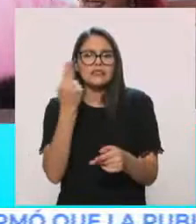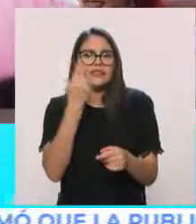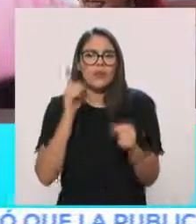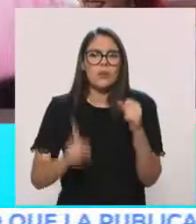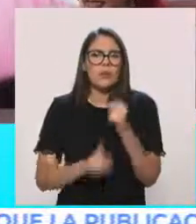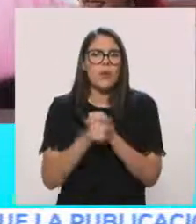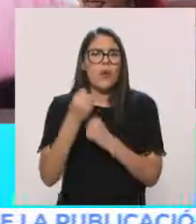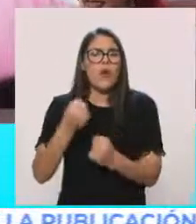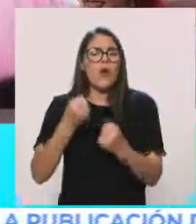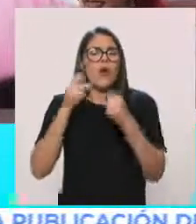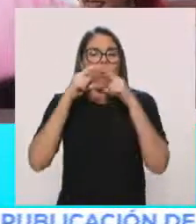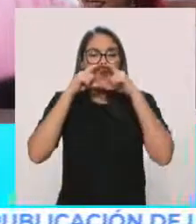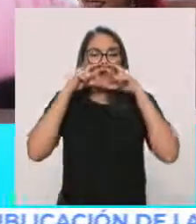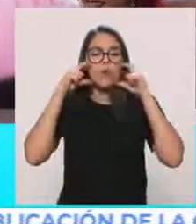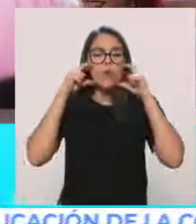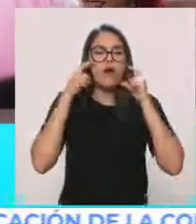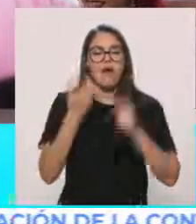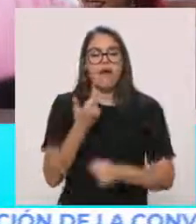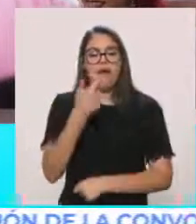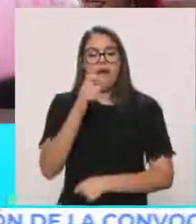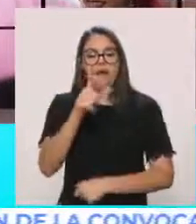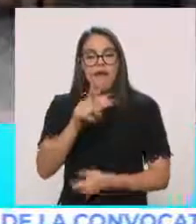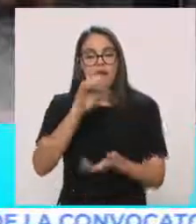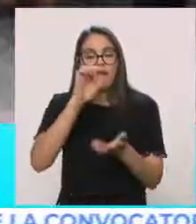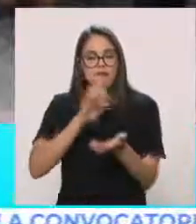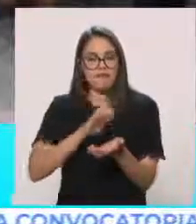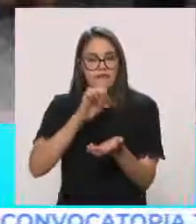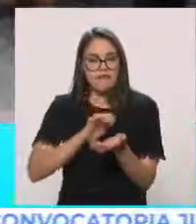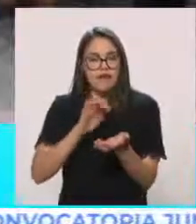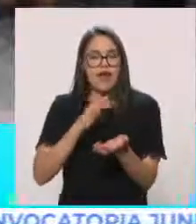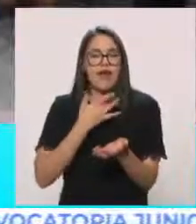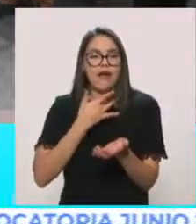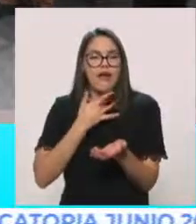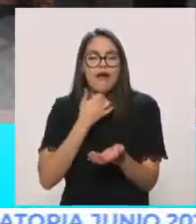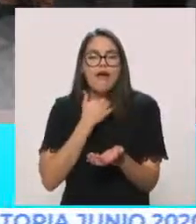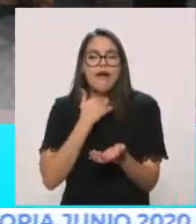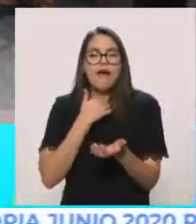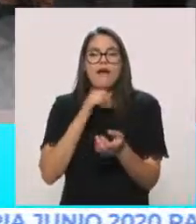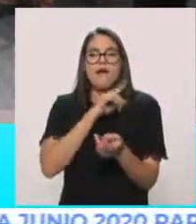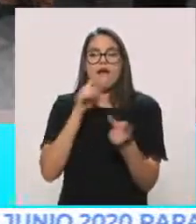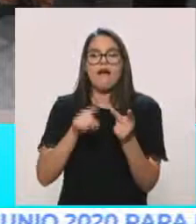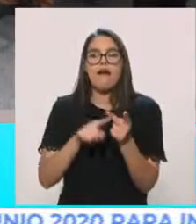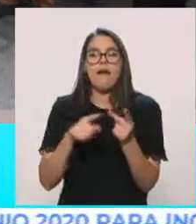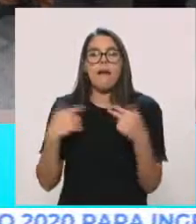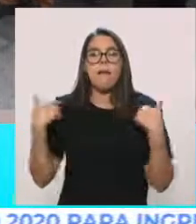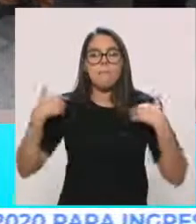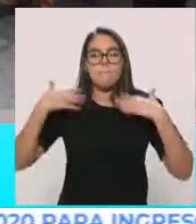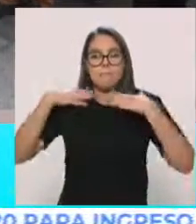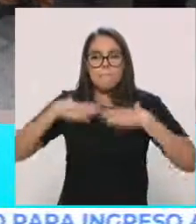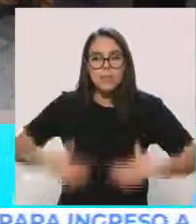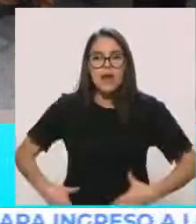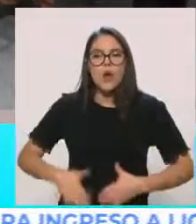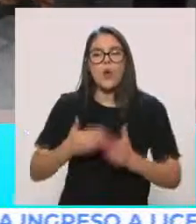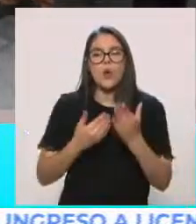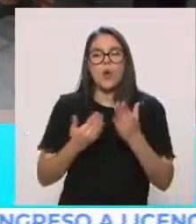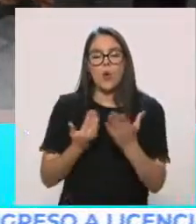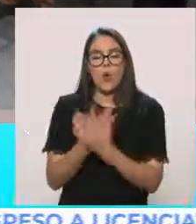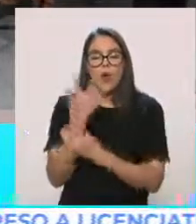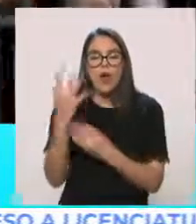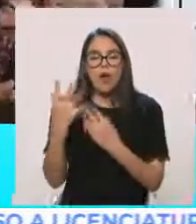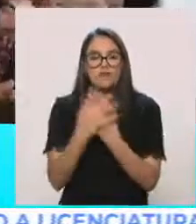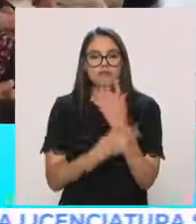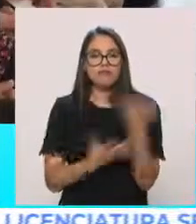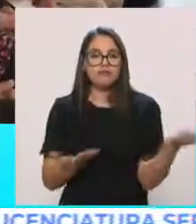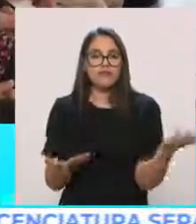gel antibacterial, batas, guantes de látex. Entonces, la sociedad civil se está acercando